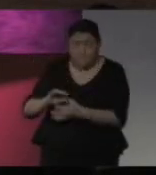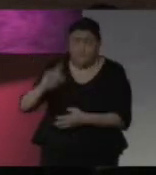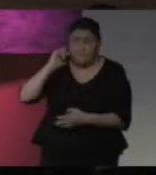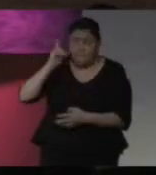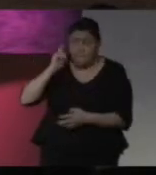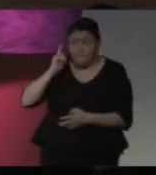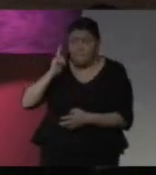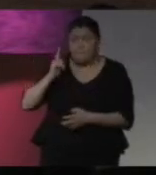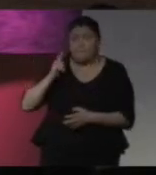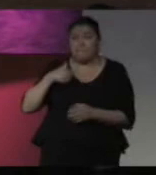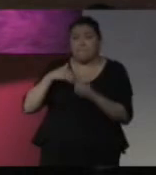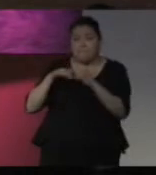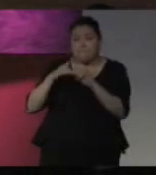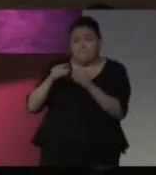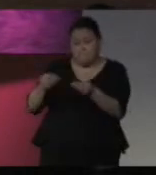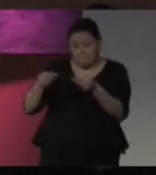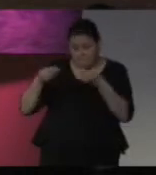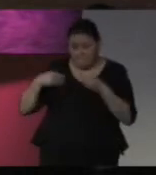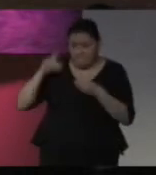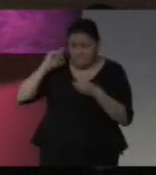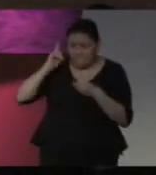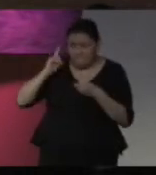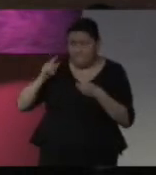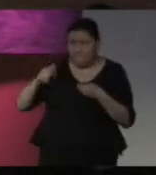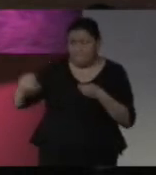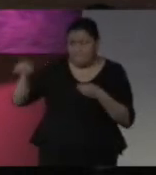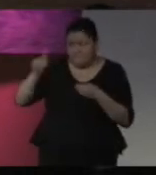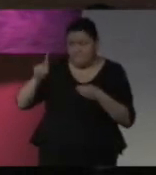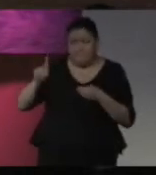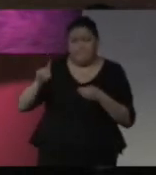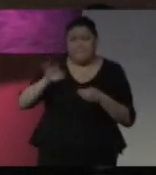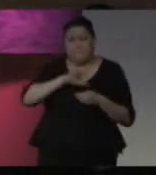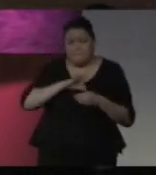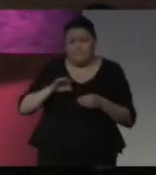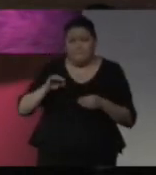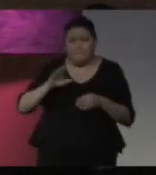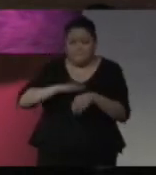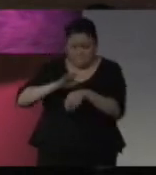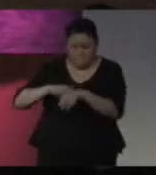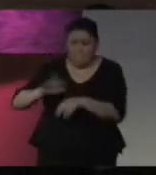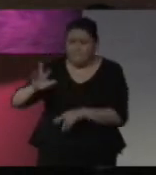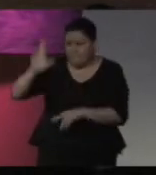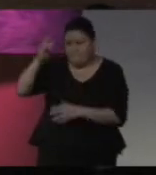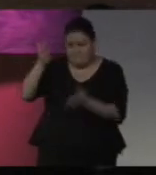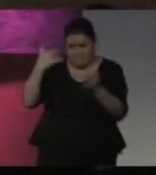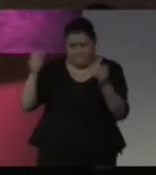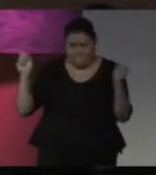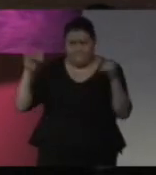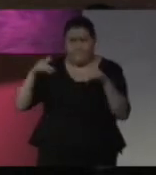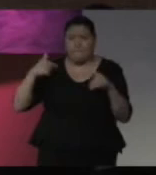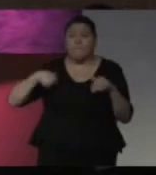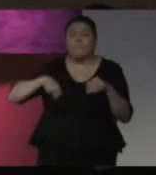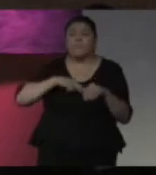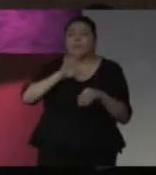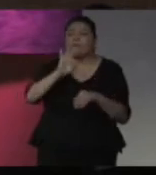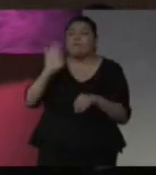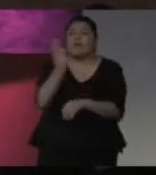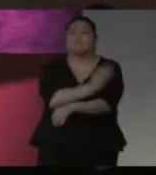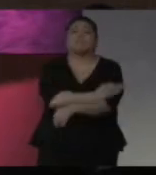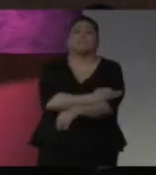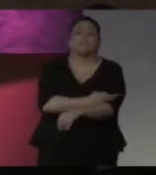les pasen nuestros correos electrónicos o quien desea hacerlo y nos convoque, ¿no? Porque a veces nos enteramos ya cuando pasaron los